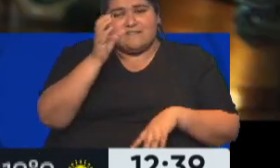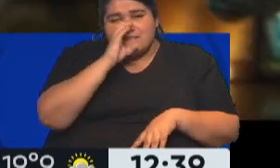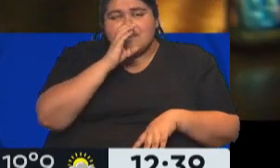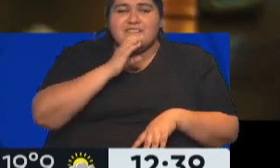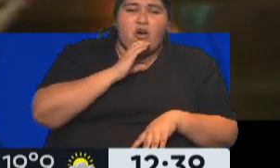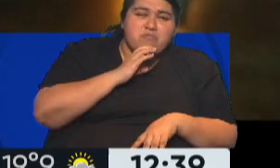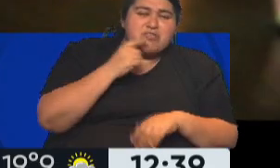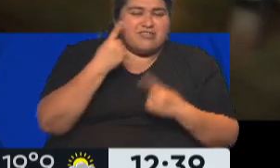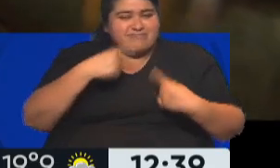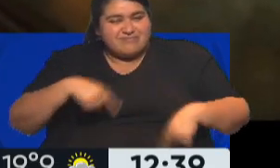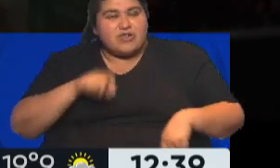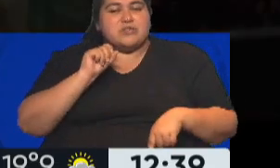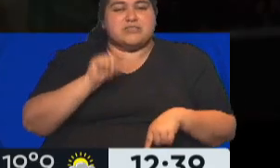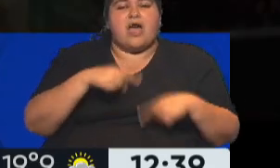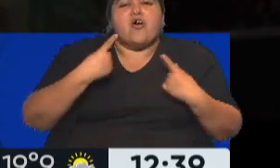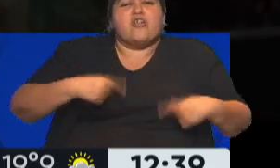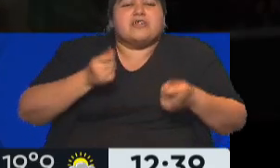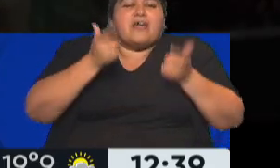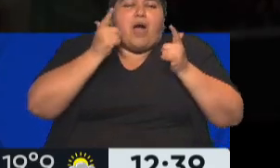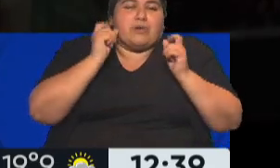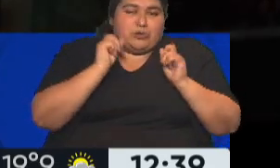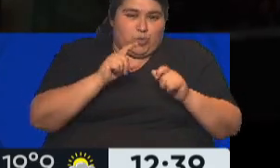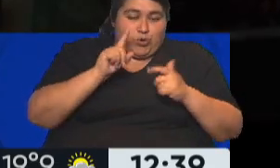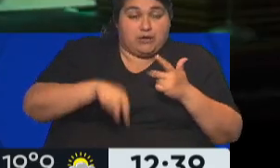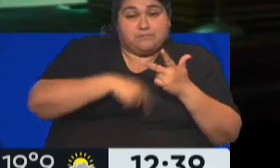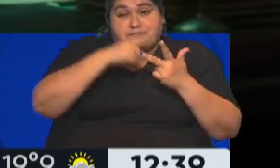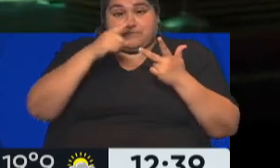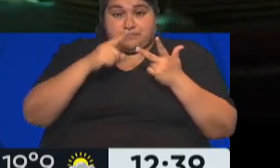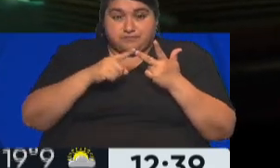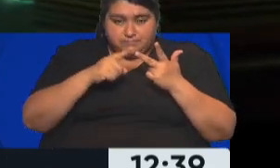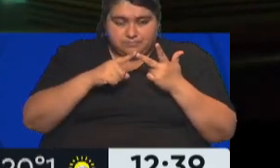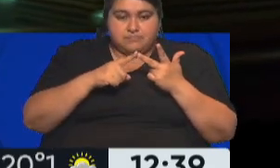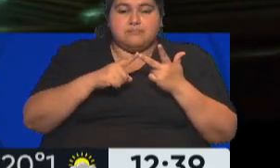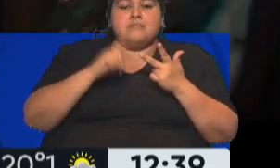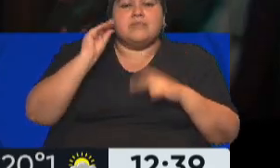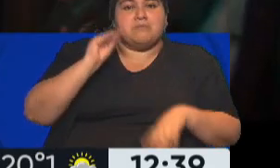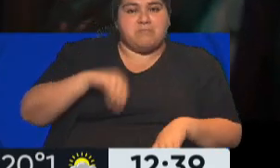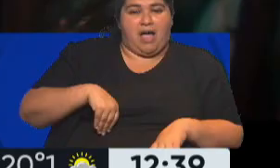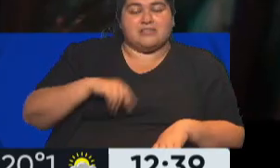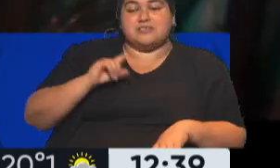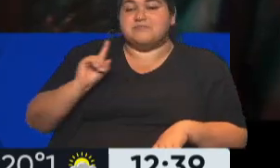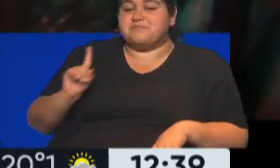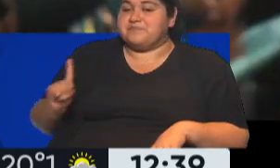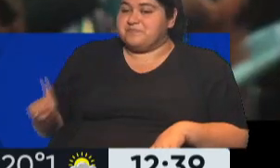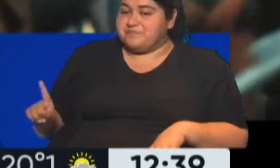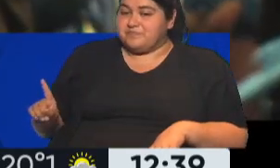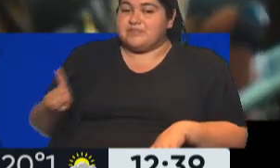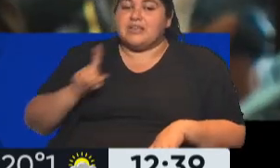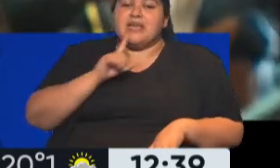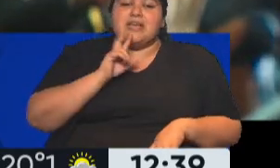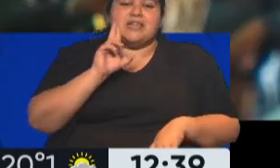sus cosas de aventura. Y acá tenemos la aventura mayor de Burman en estos días, que llegan con